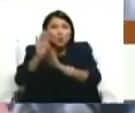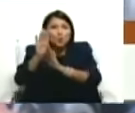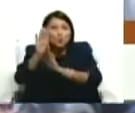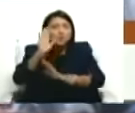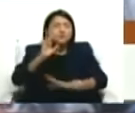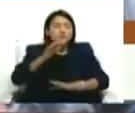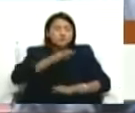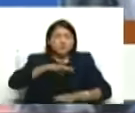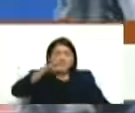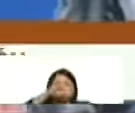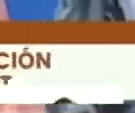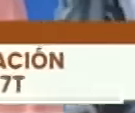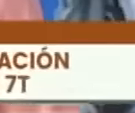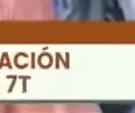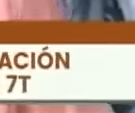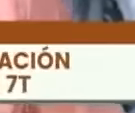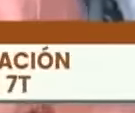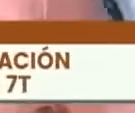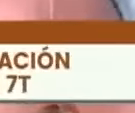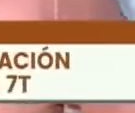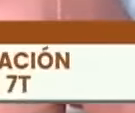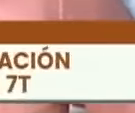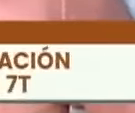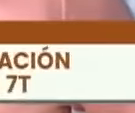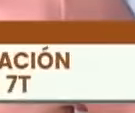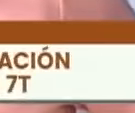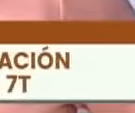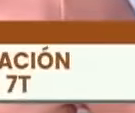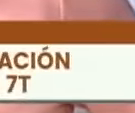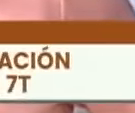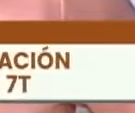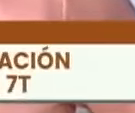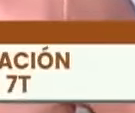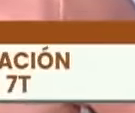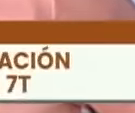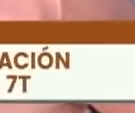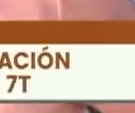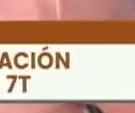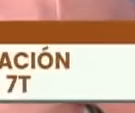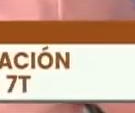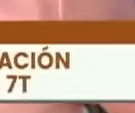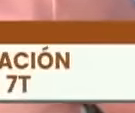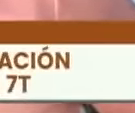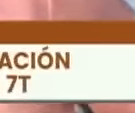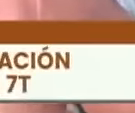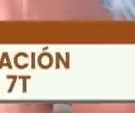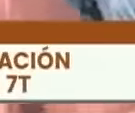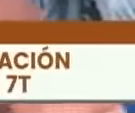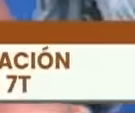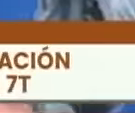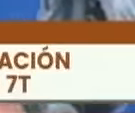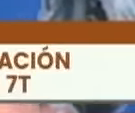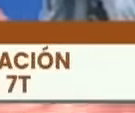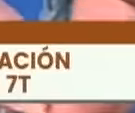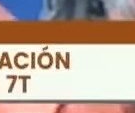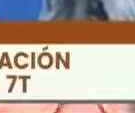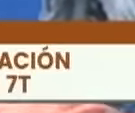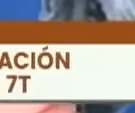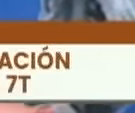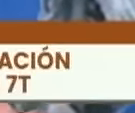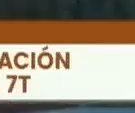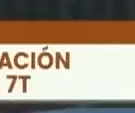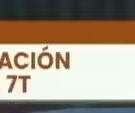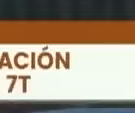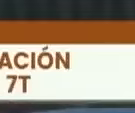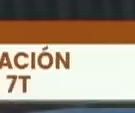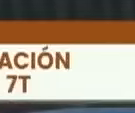pueblo venezolano, hoy, año 2024, podemos decir: frente en alto, somos victoriosos,